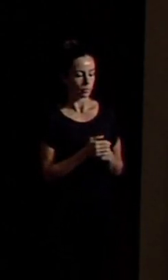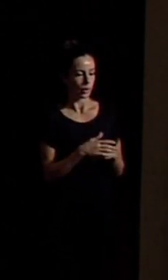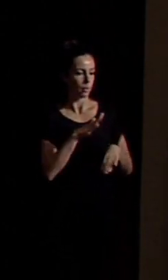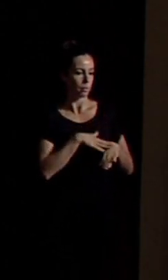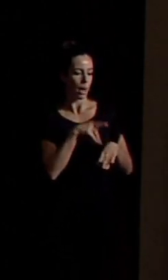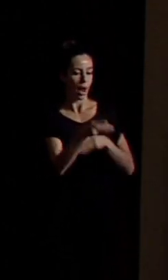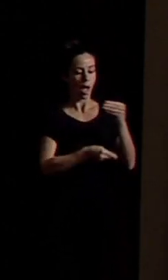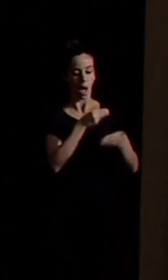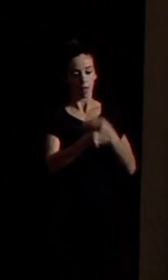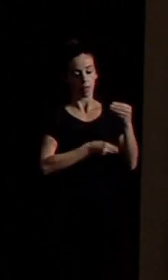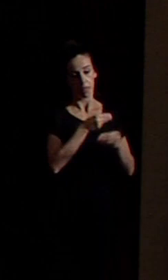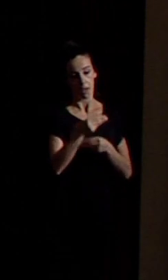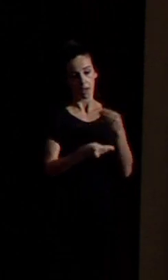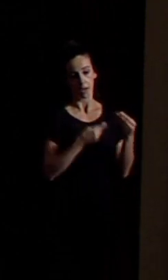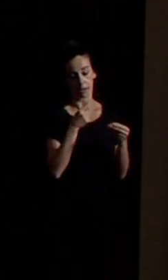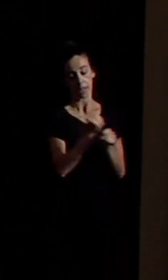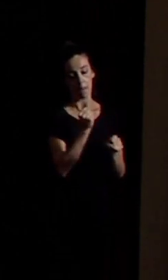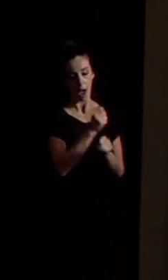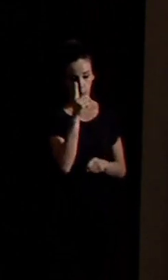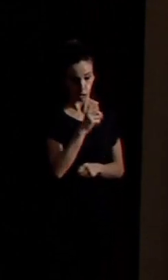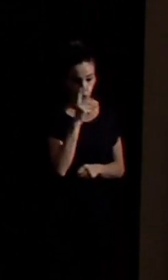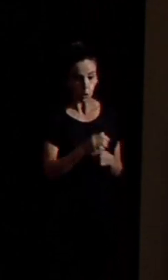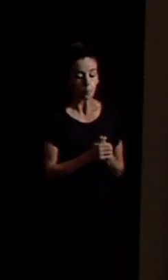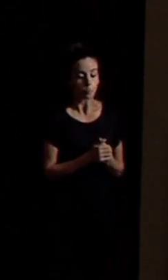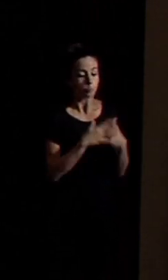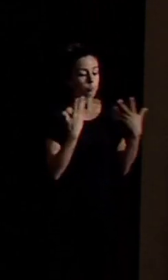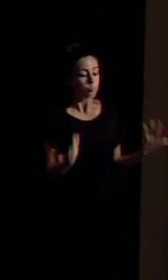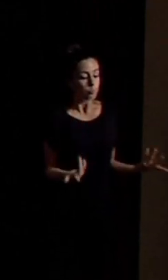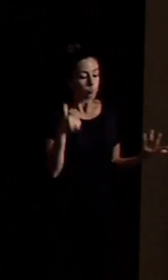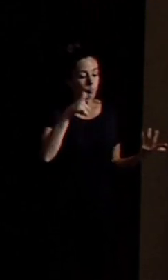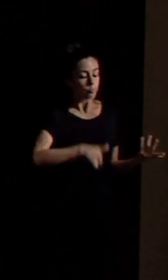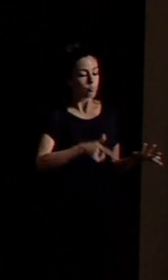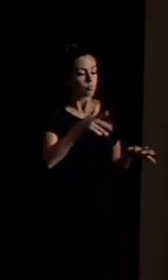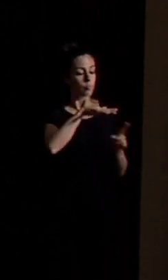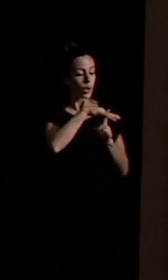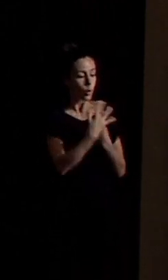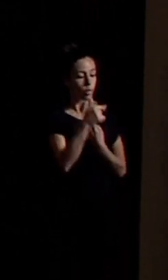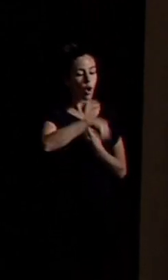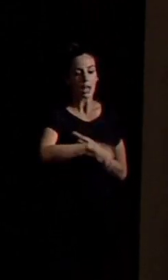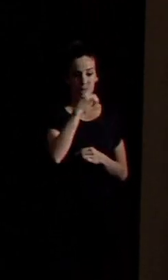para ejercer la prostitución. En este caso, este año, las jornadas